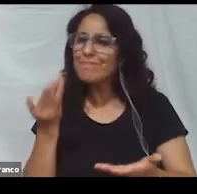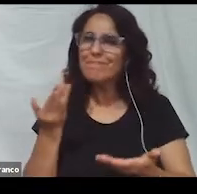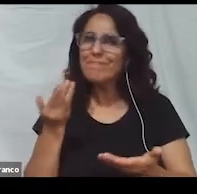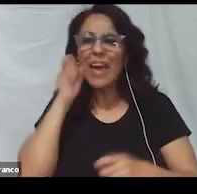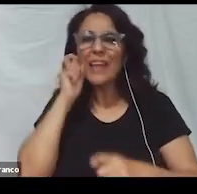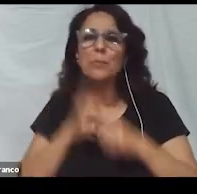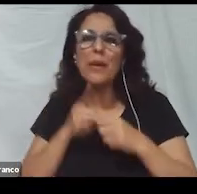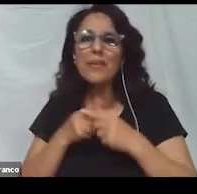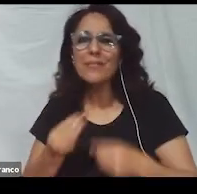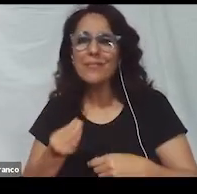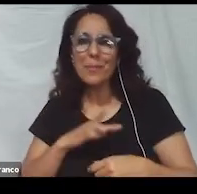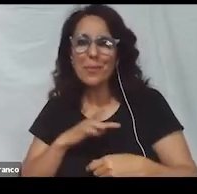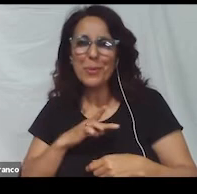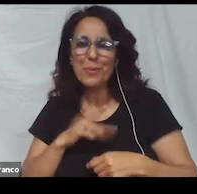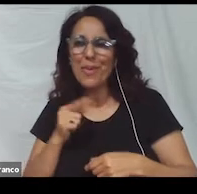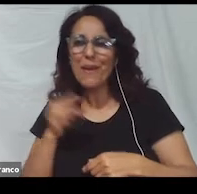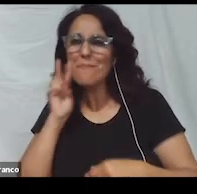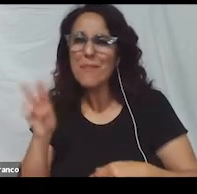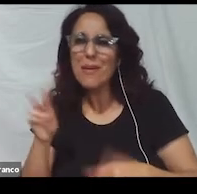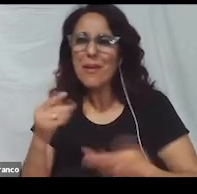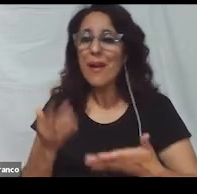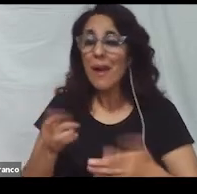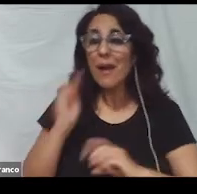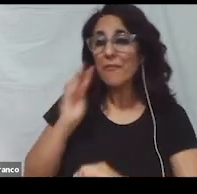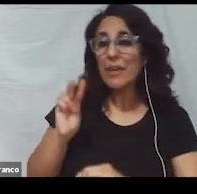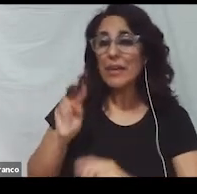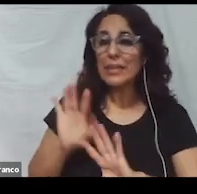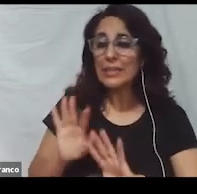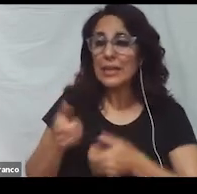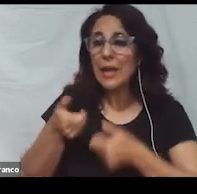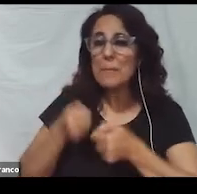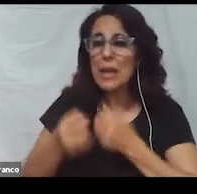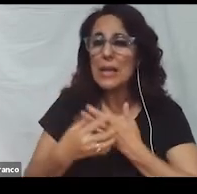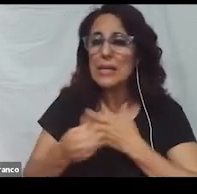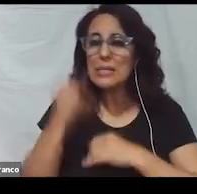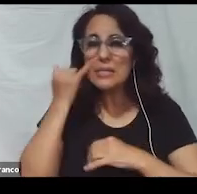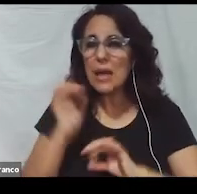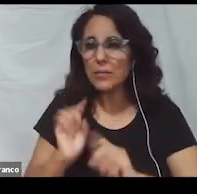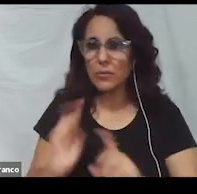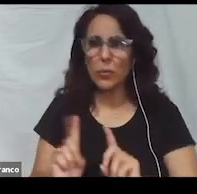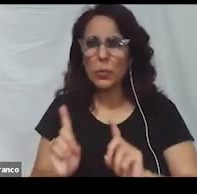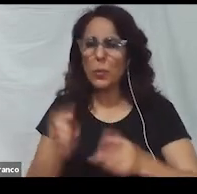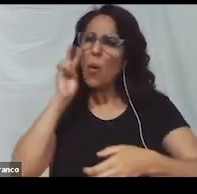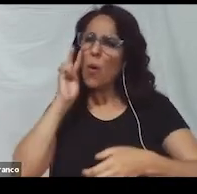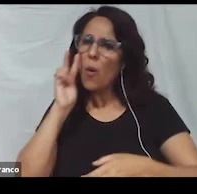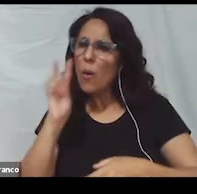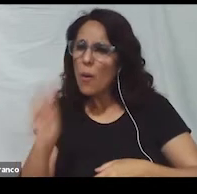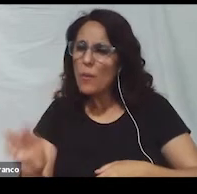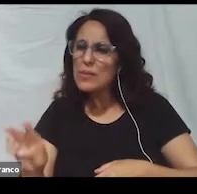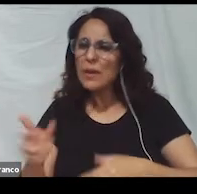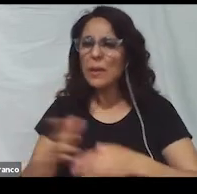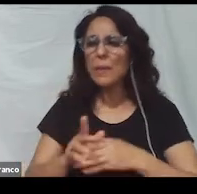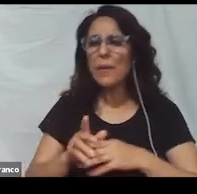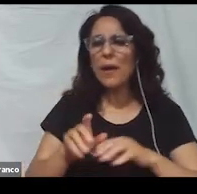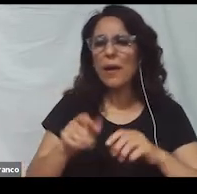pasa. No es solamente tecnológicamente viendo, ok, aplico estas validaciones y ya está. Van a observar y van a